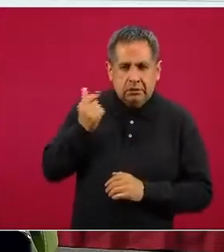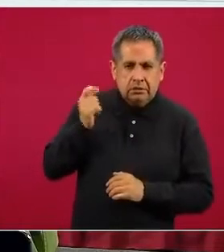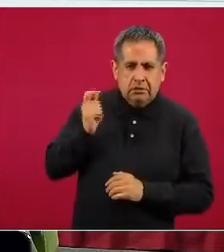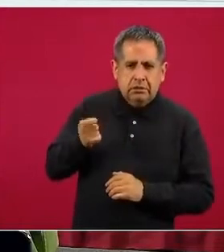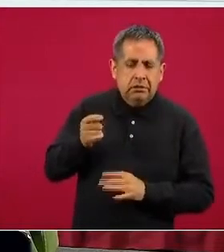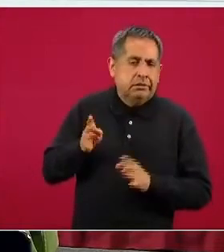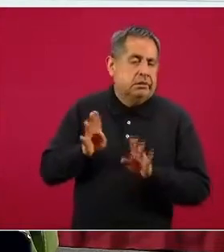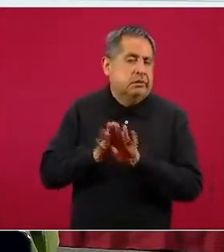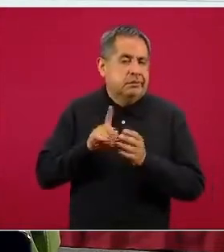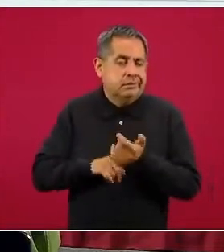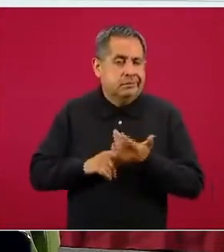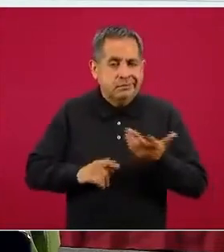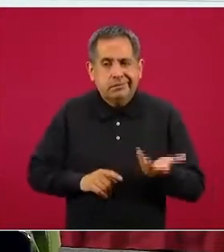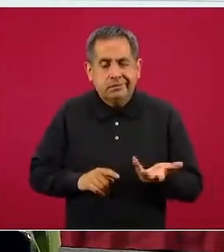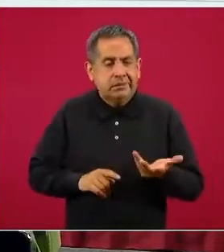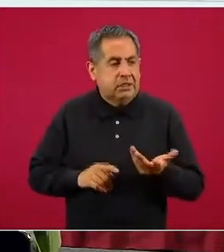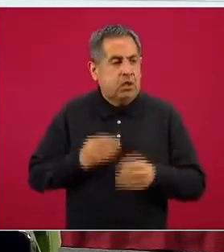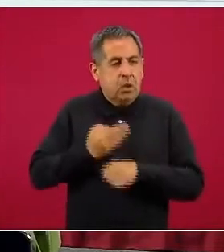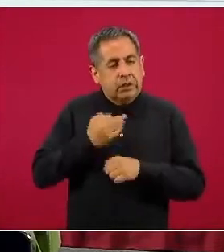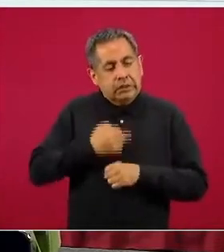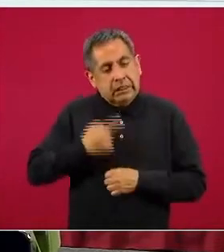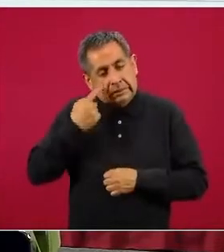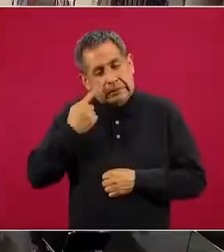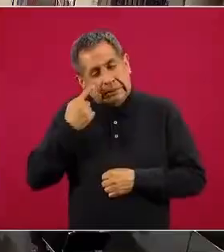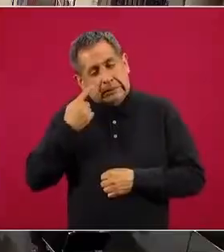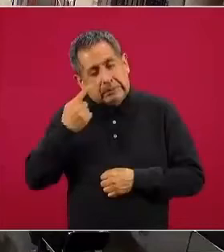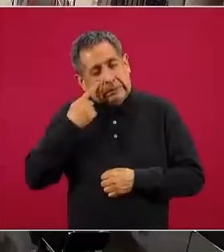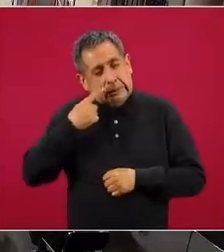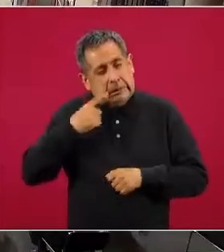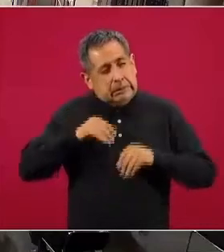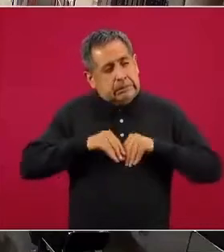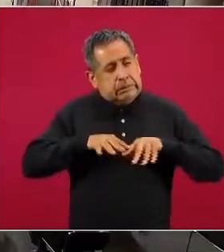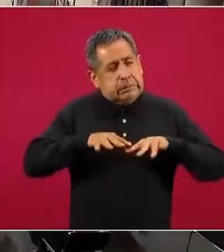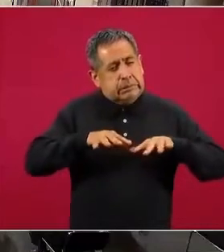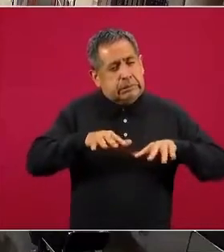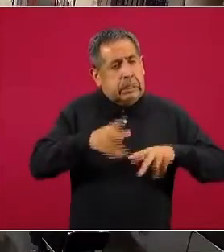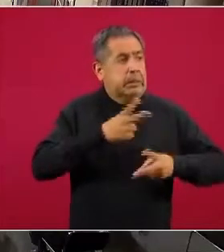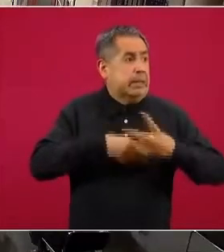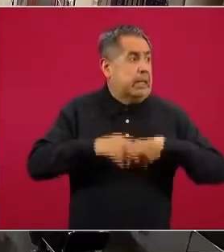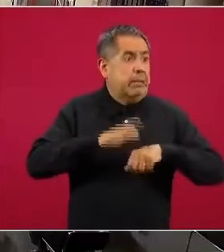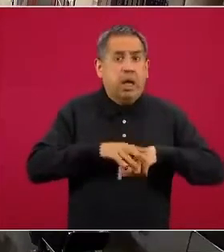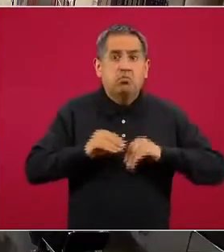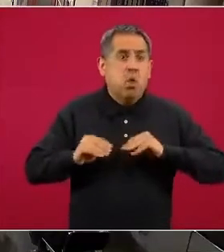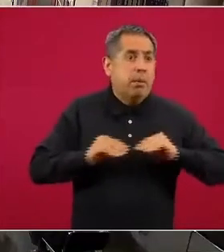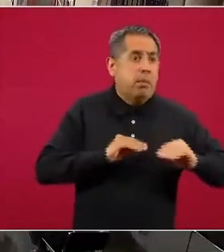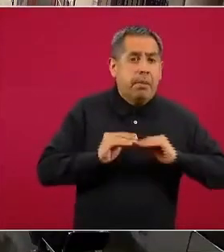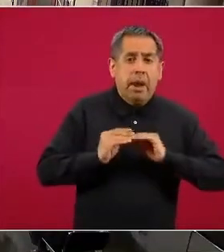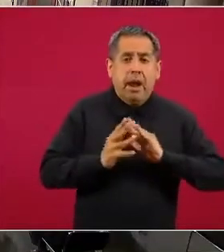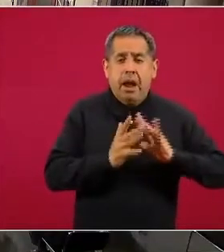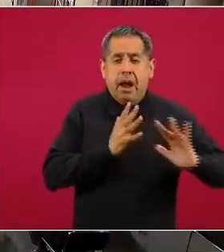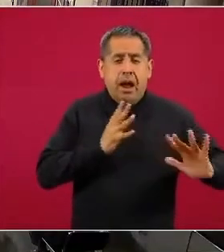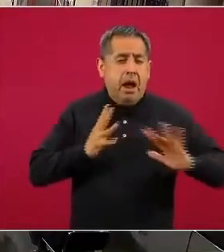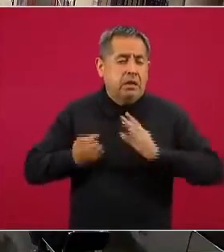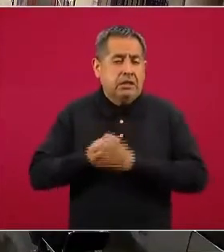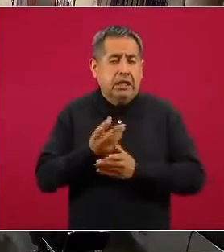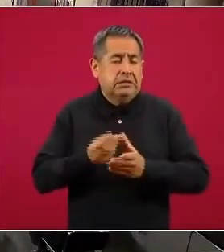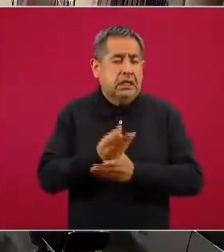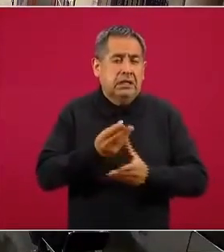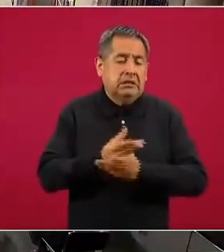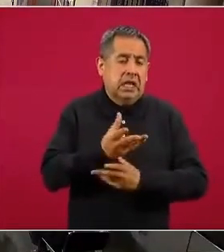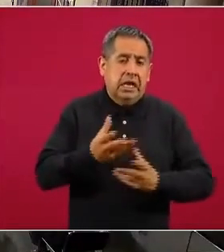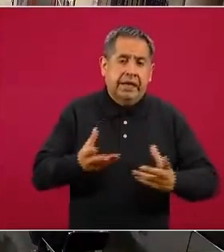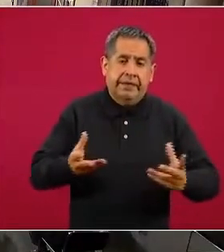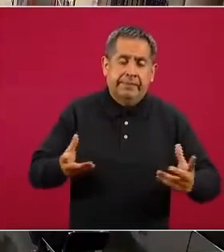apreciar cómo la tendencia va creciendo en la movilidad en la línea naranja. La siguiente, por